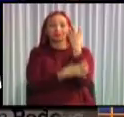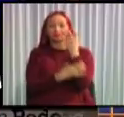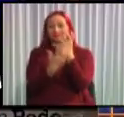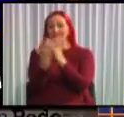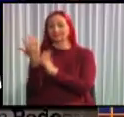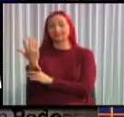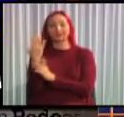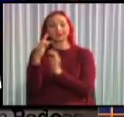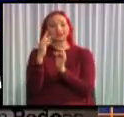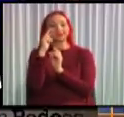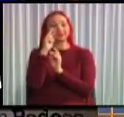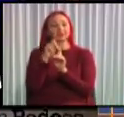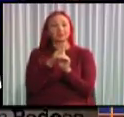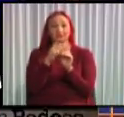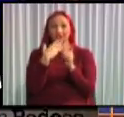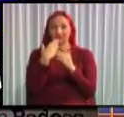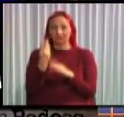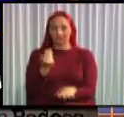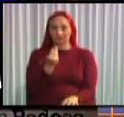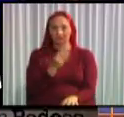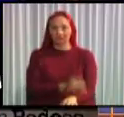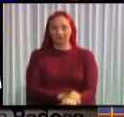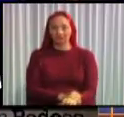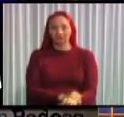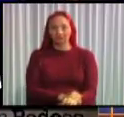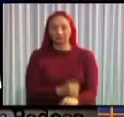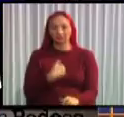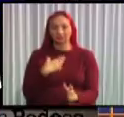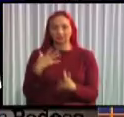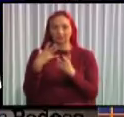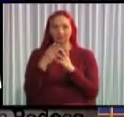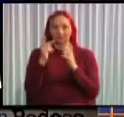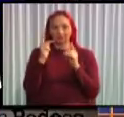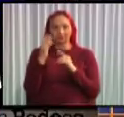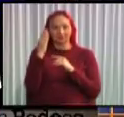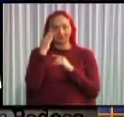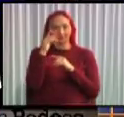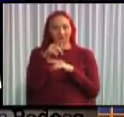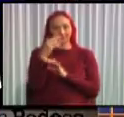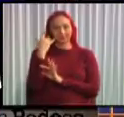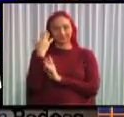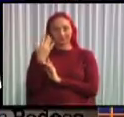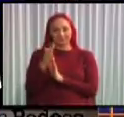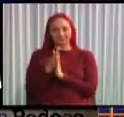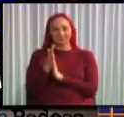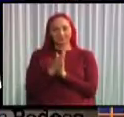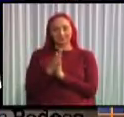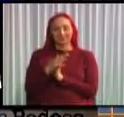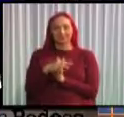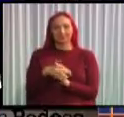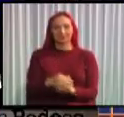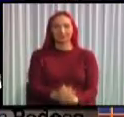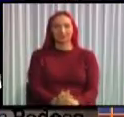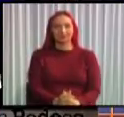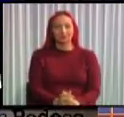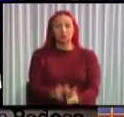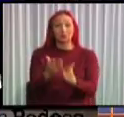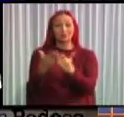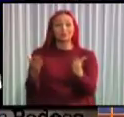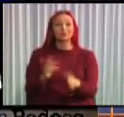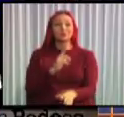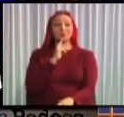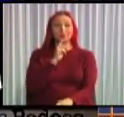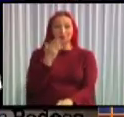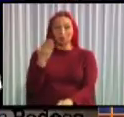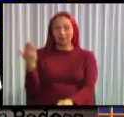a tratar de ver, pero muchachos, yo quisiera, yo sé que la gente está ahí esperando. Una de las cosas que...